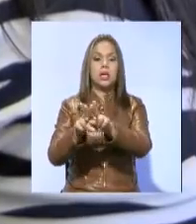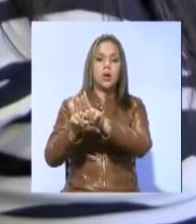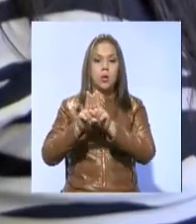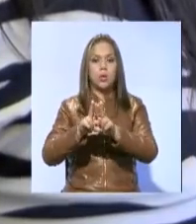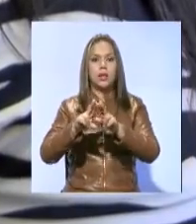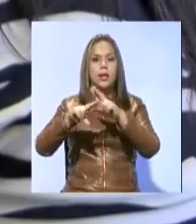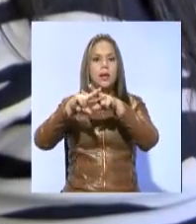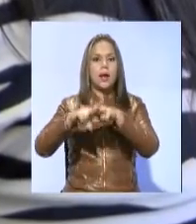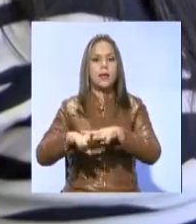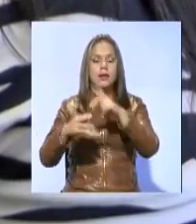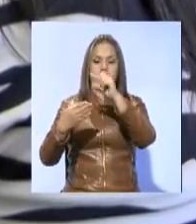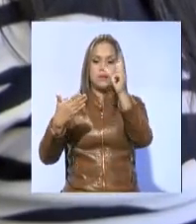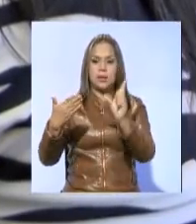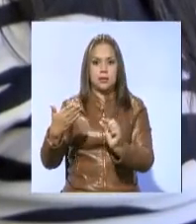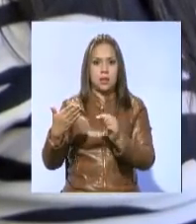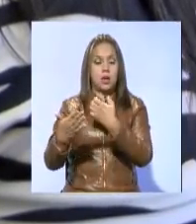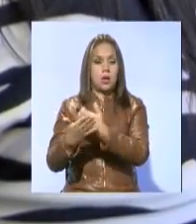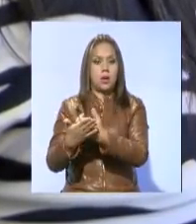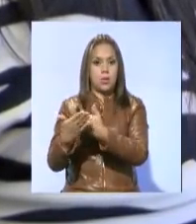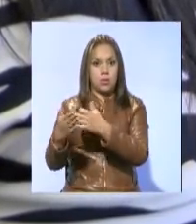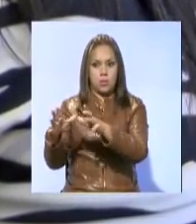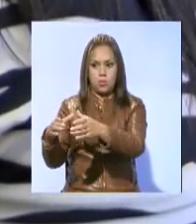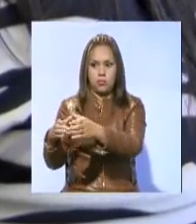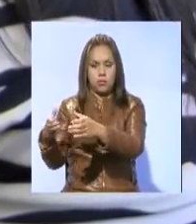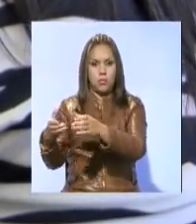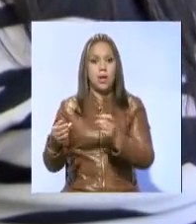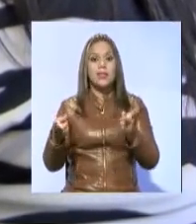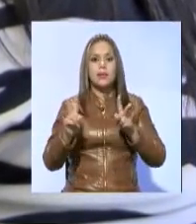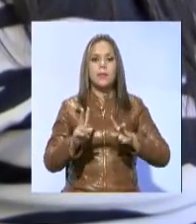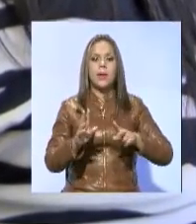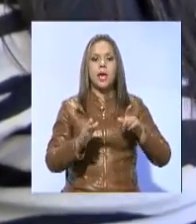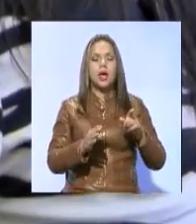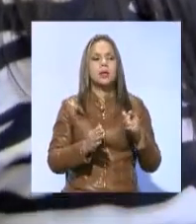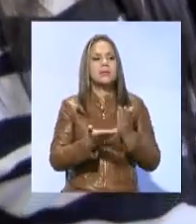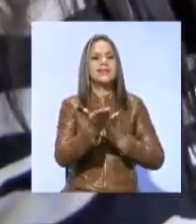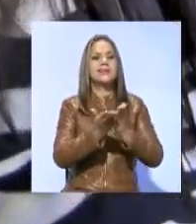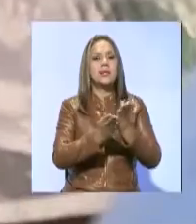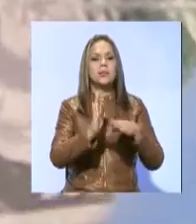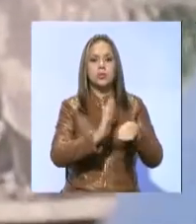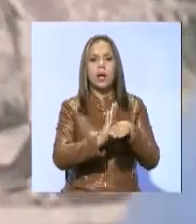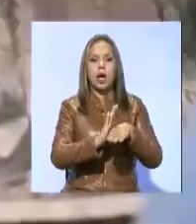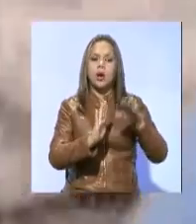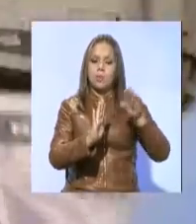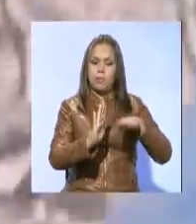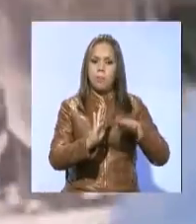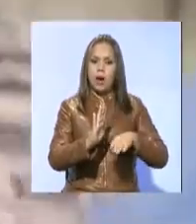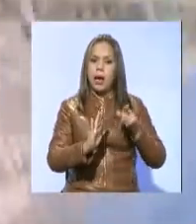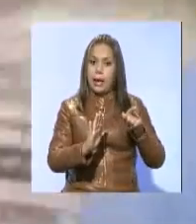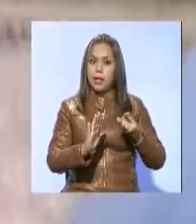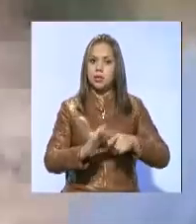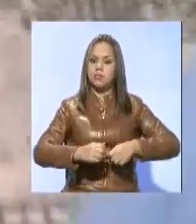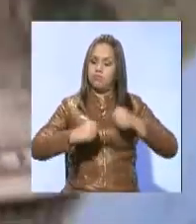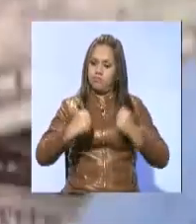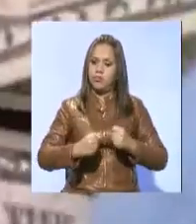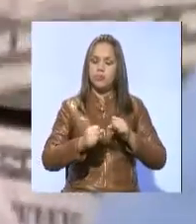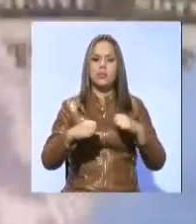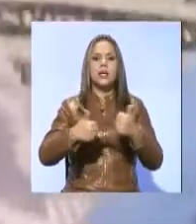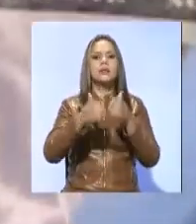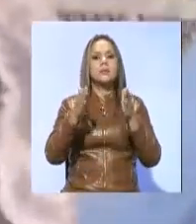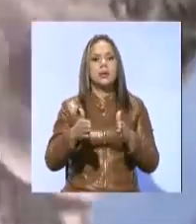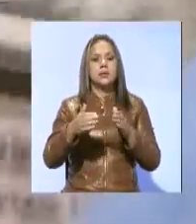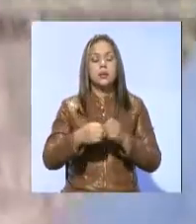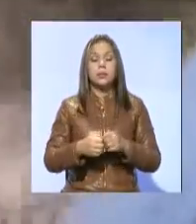Financiero Económico, así como también a la reducción de los costos de servicios bancarios. El tema que generó debate y que la mesa